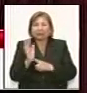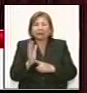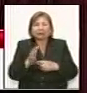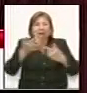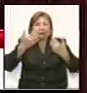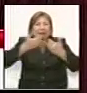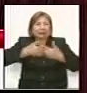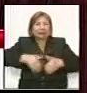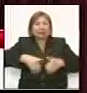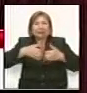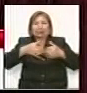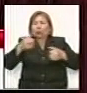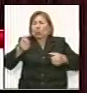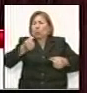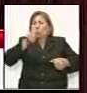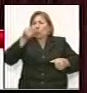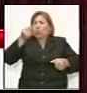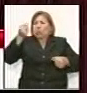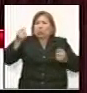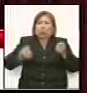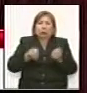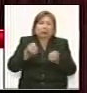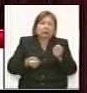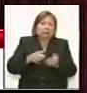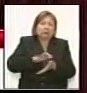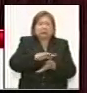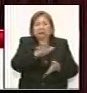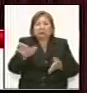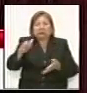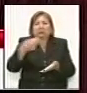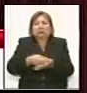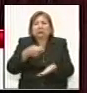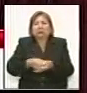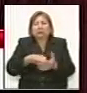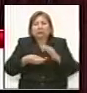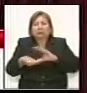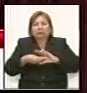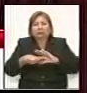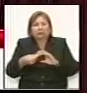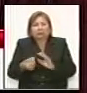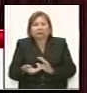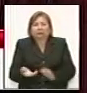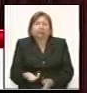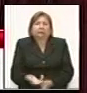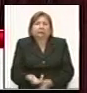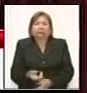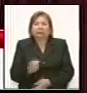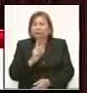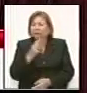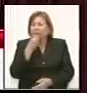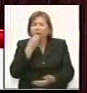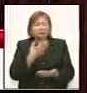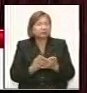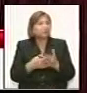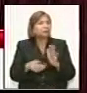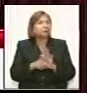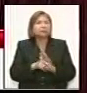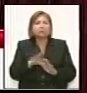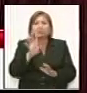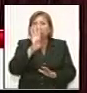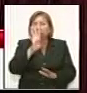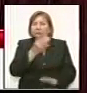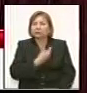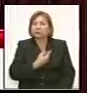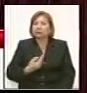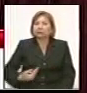que ganaba licitaciones por pagos ilegales, comisiones ilegales, y que los últimos 4